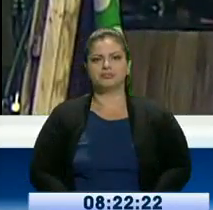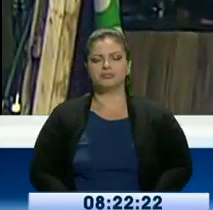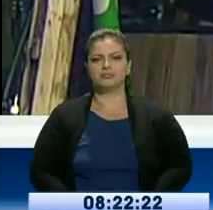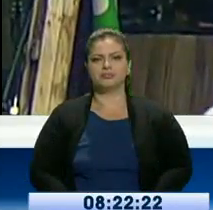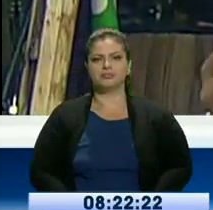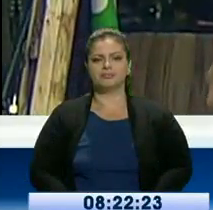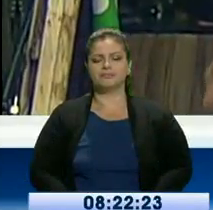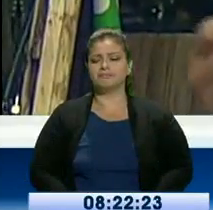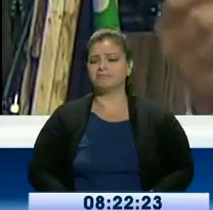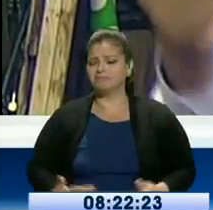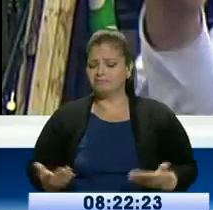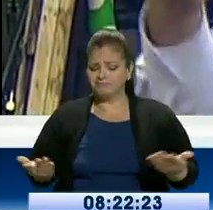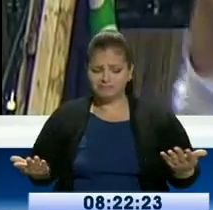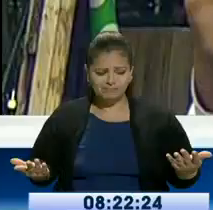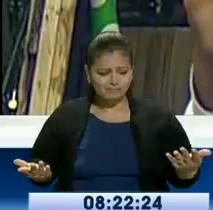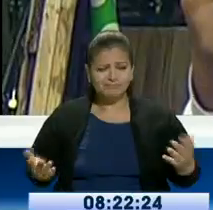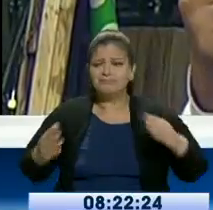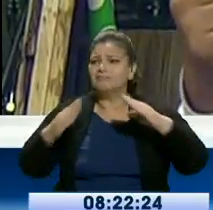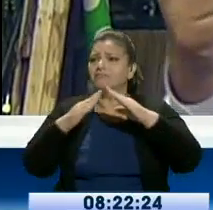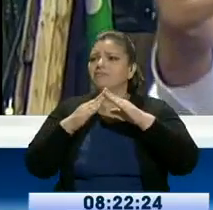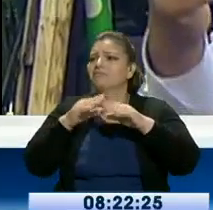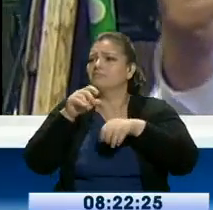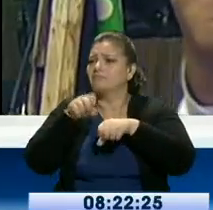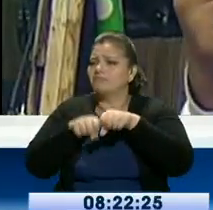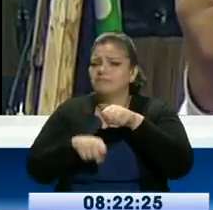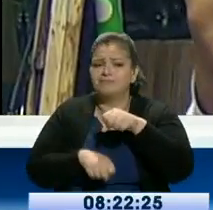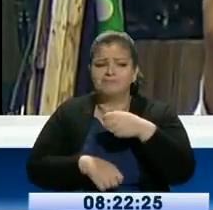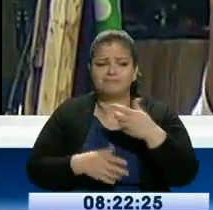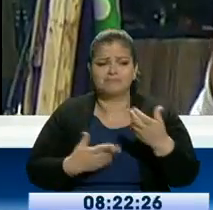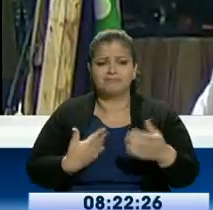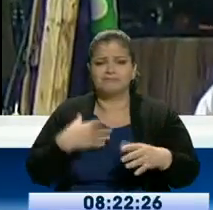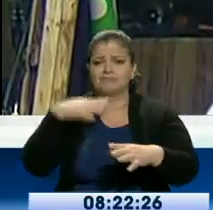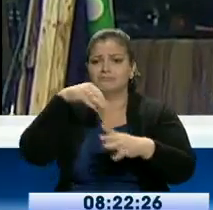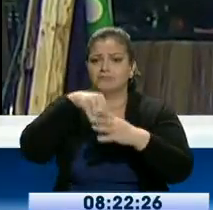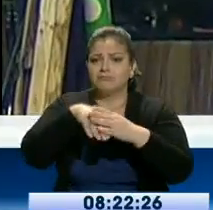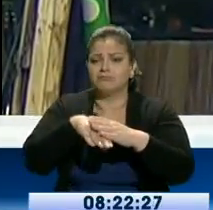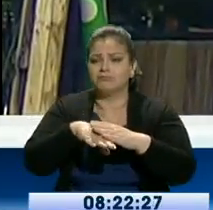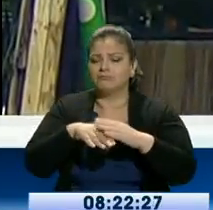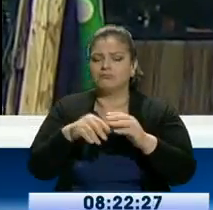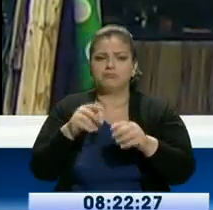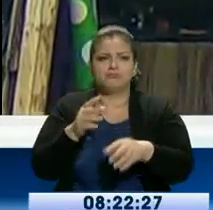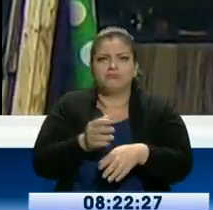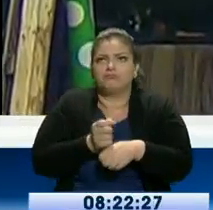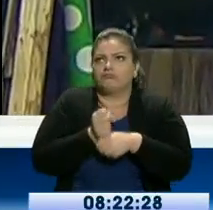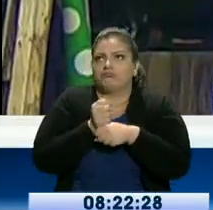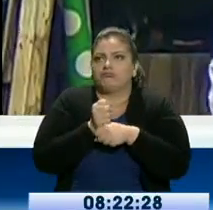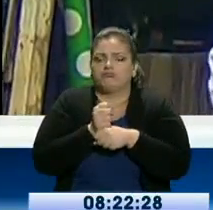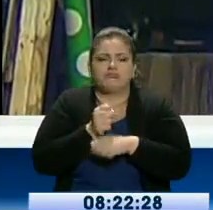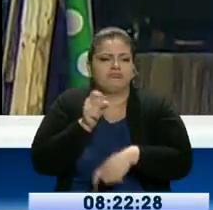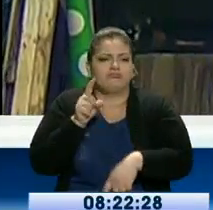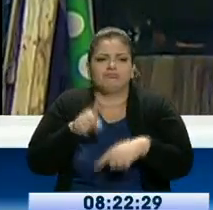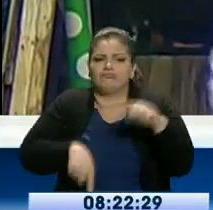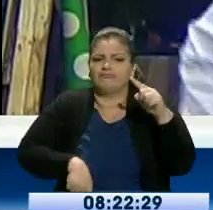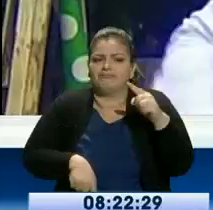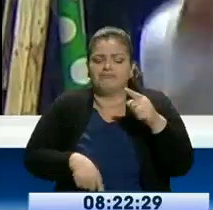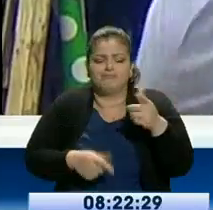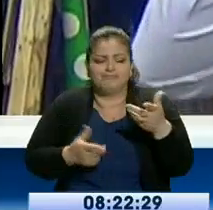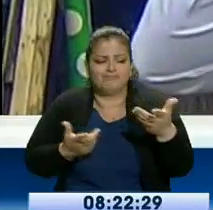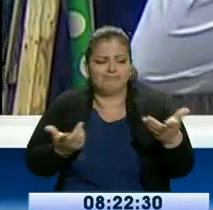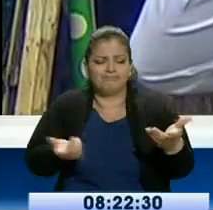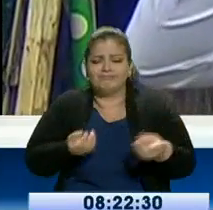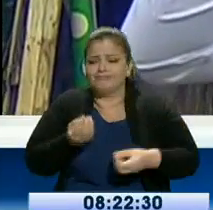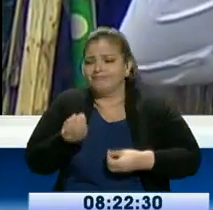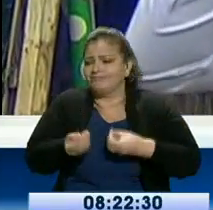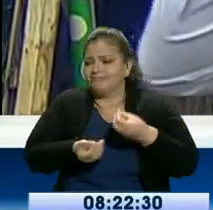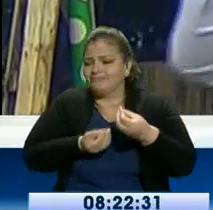hacer para regresar nuevamente a una casa donde estén seguras, porque esta en pocos minutos se